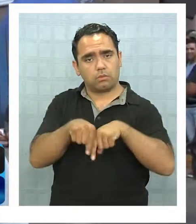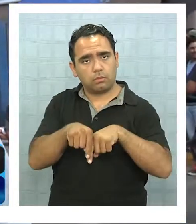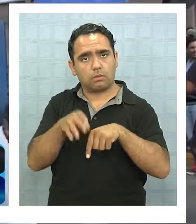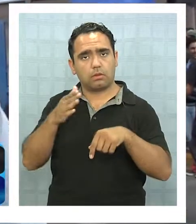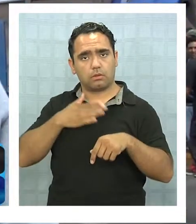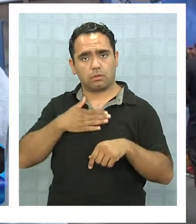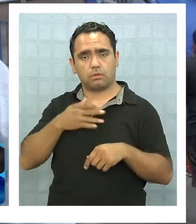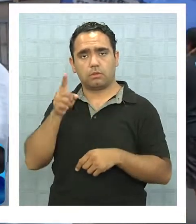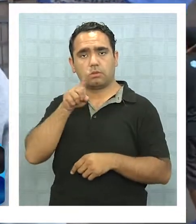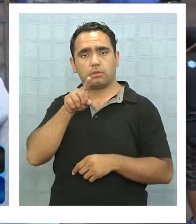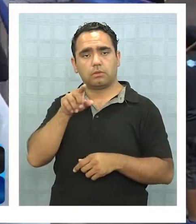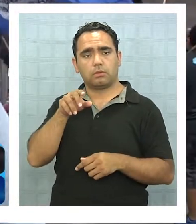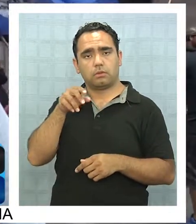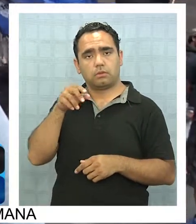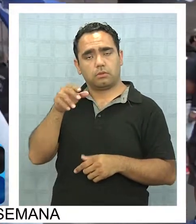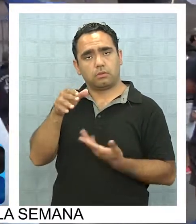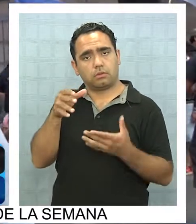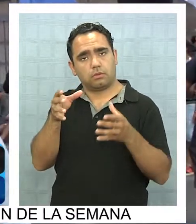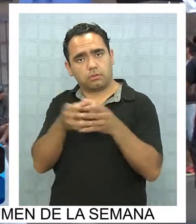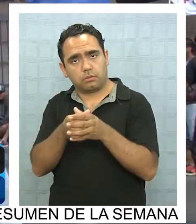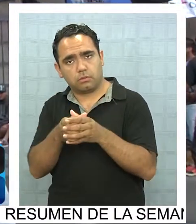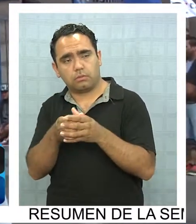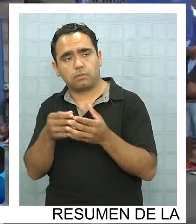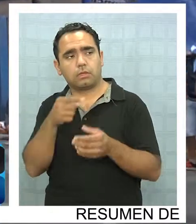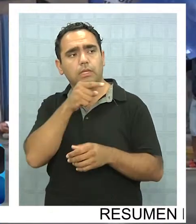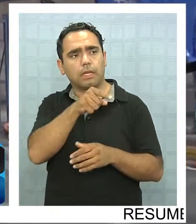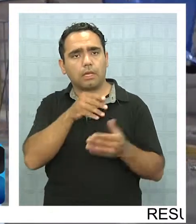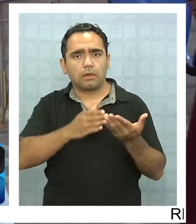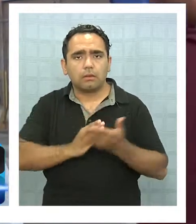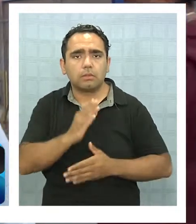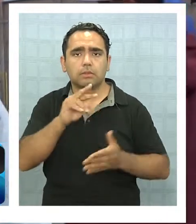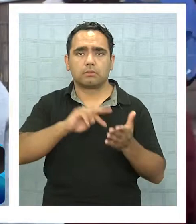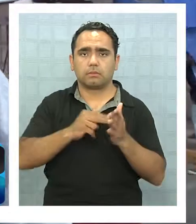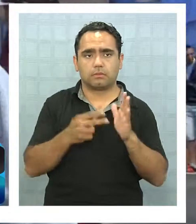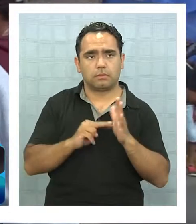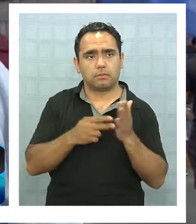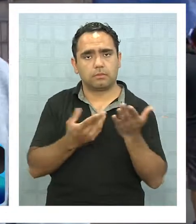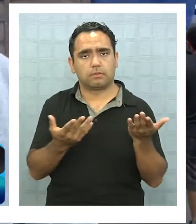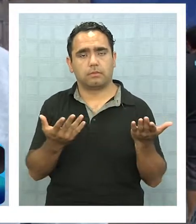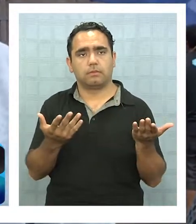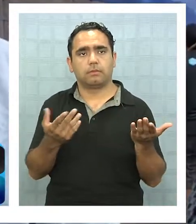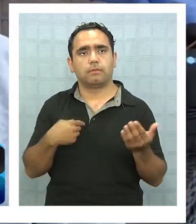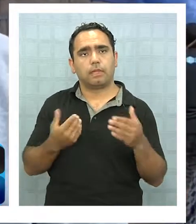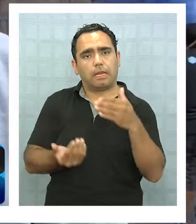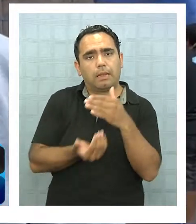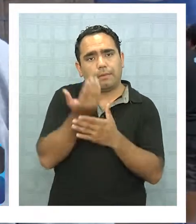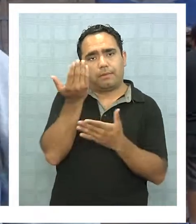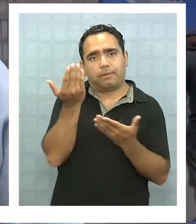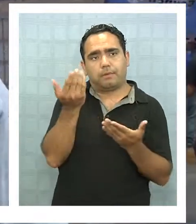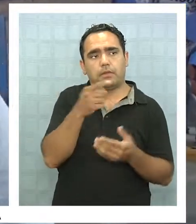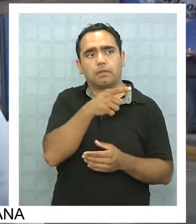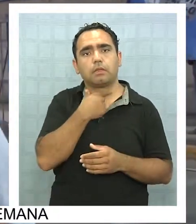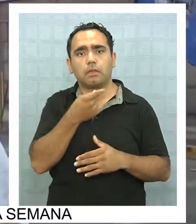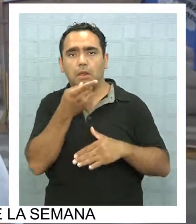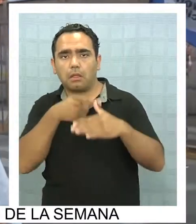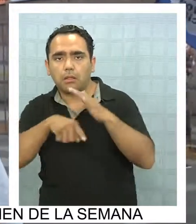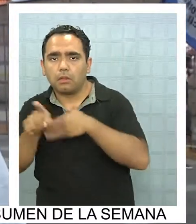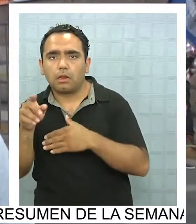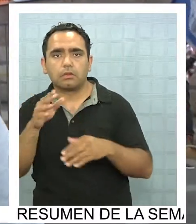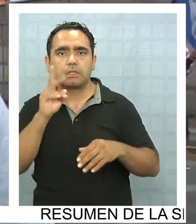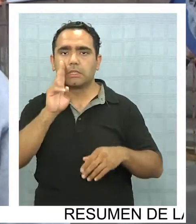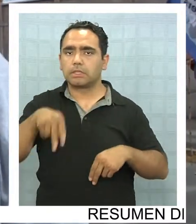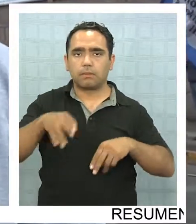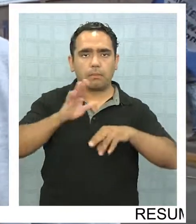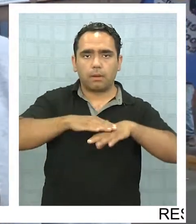permitimos, pero ya ahí empezamos con problemas, como te digo, ya desde la mañana que quisieran allanar nuestro